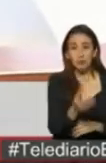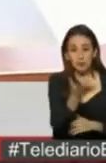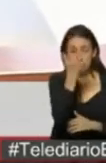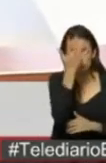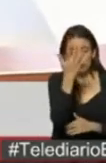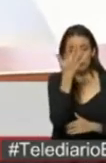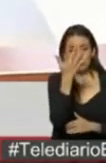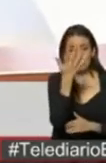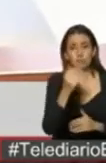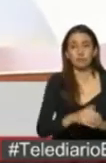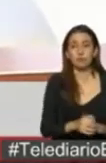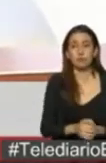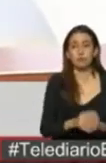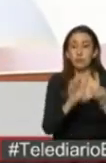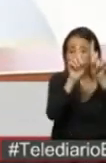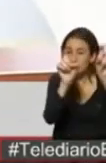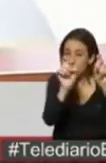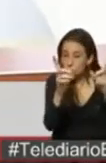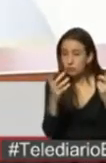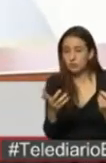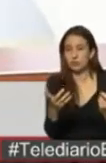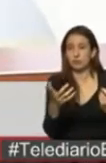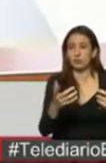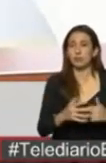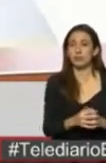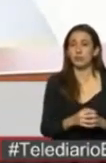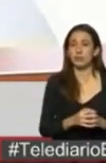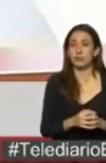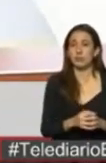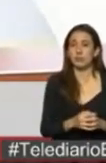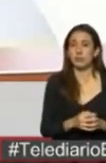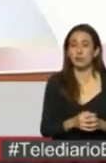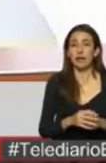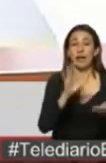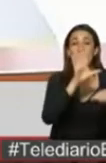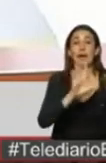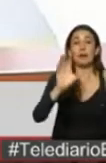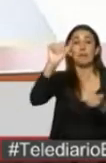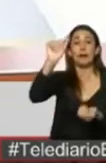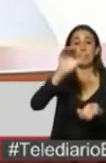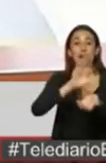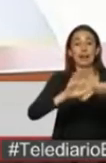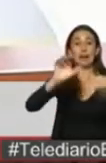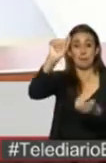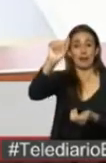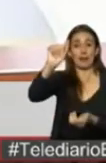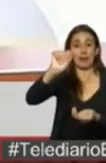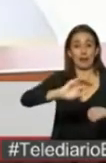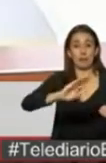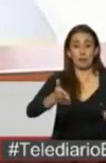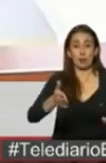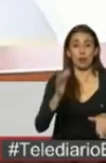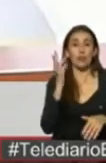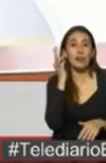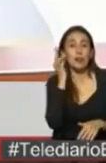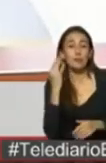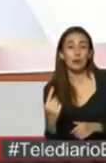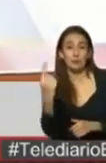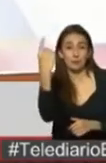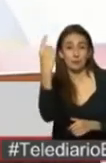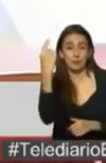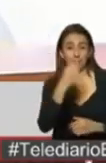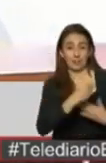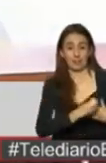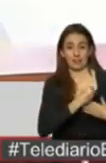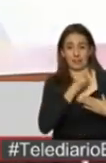ministra. Ministra, un poco adelantó que es la hermana del caso cero. De pronto conocer más detalles